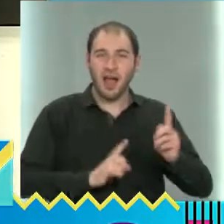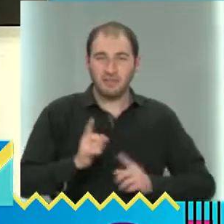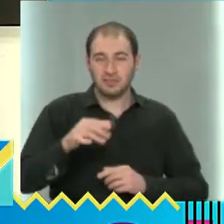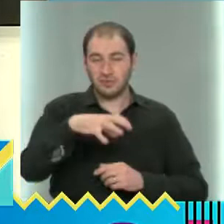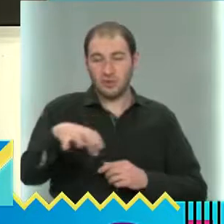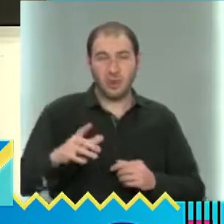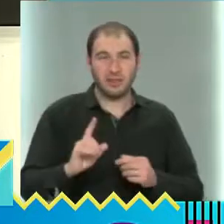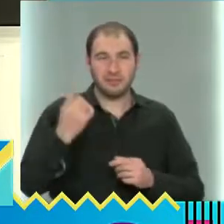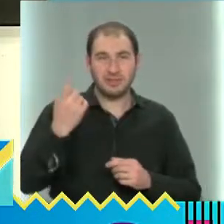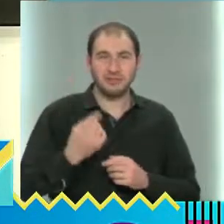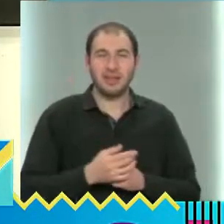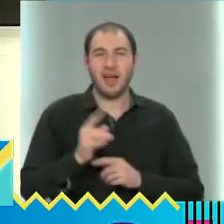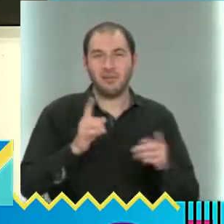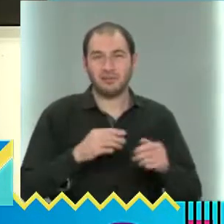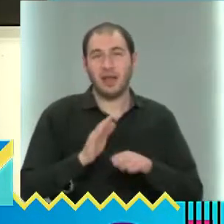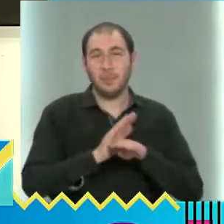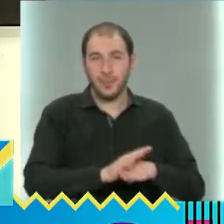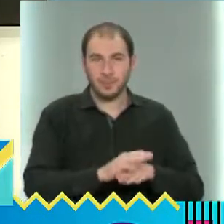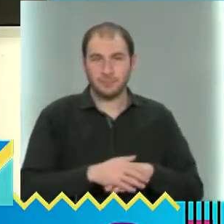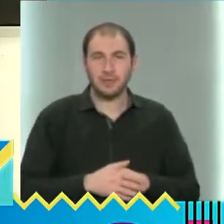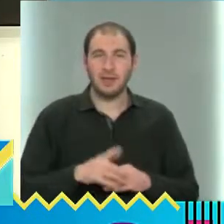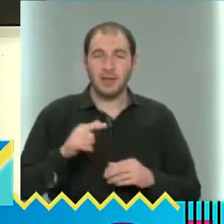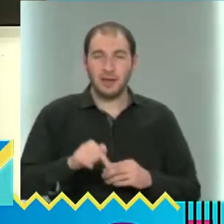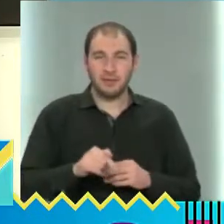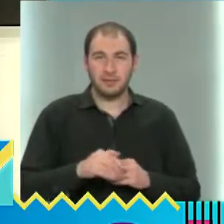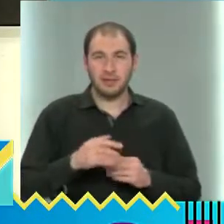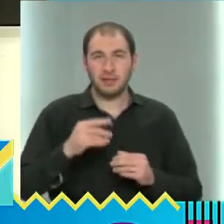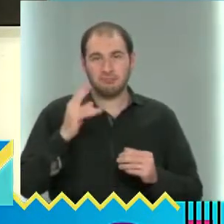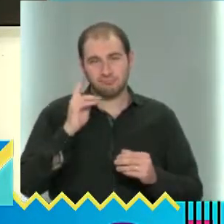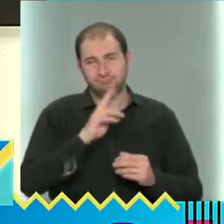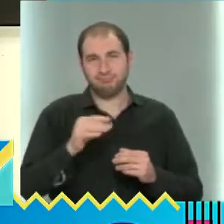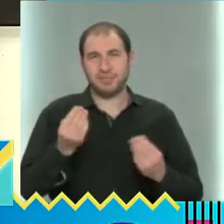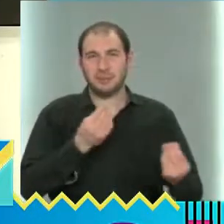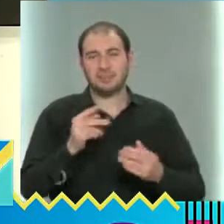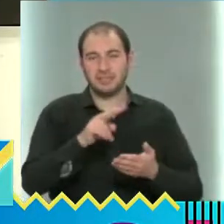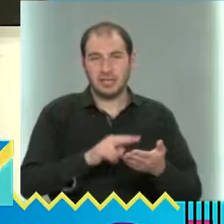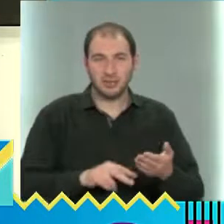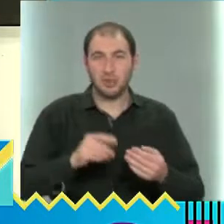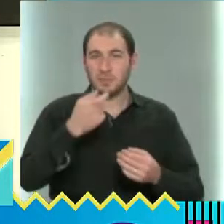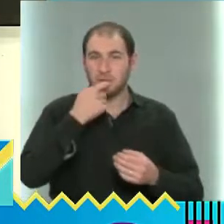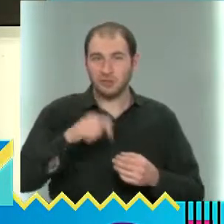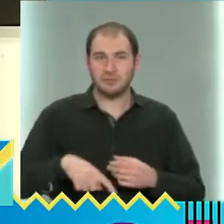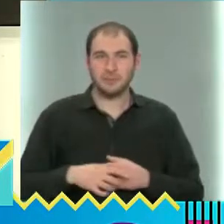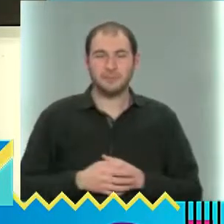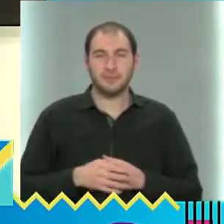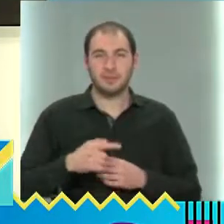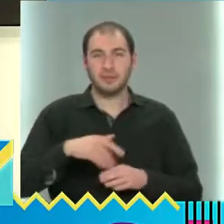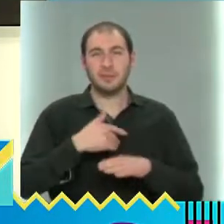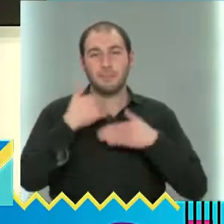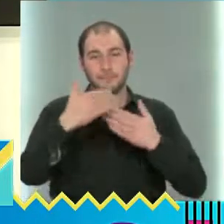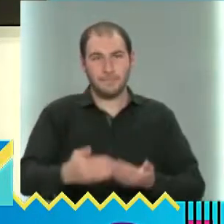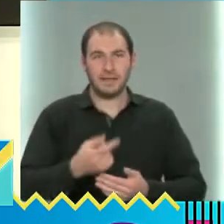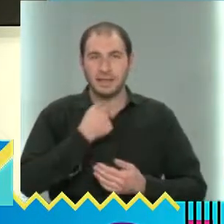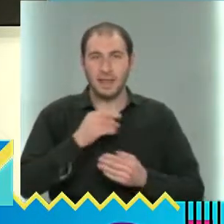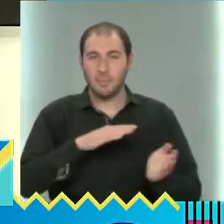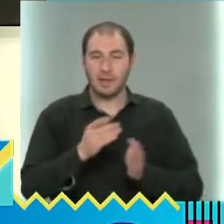lugares independientes, a veces con apoyo. Bueno, estamos viendo un poco la realidad de la literatura en la provincia de Mendoza. Queremos ir un poquito más allá